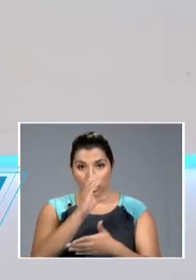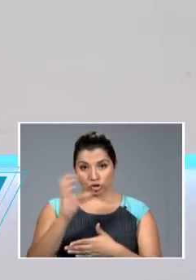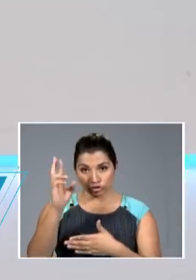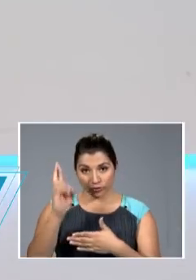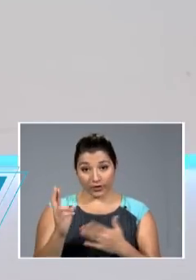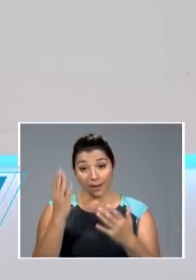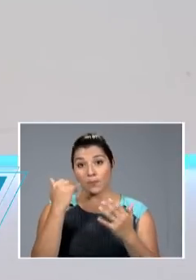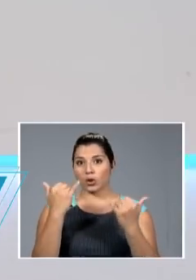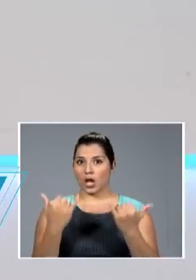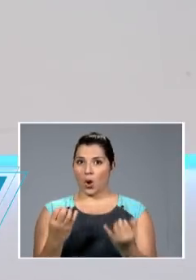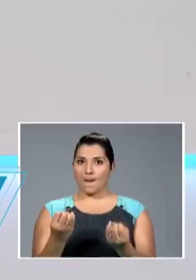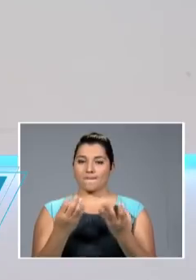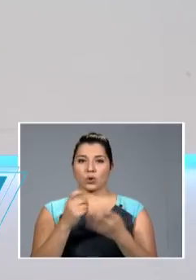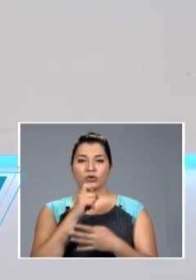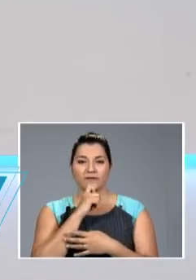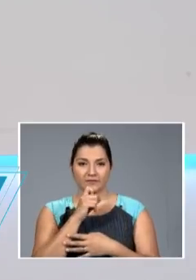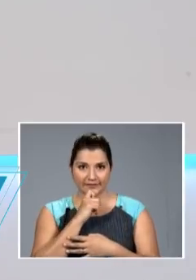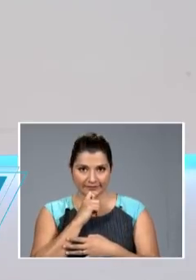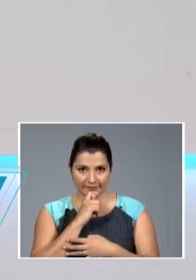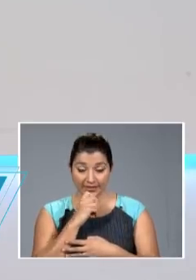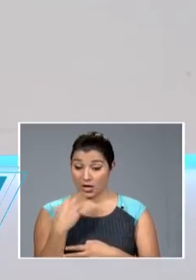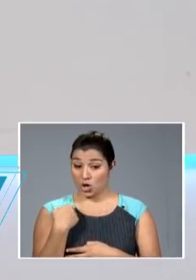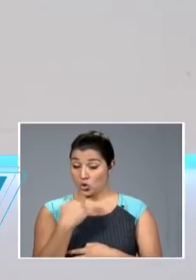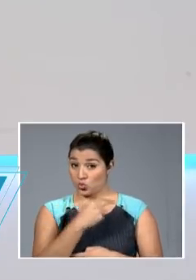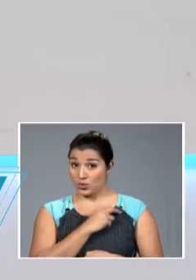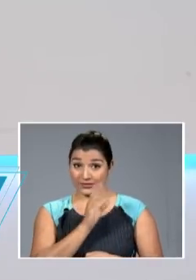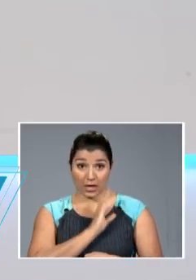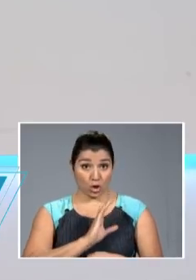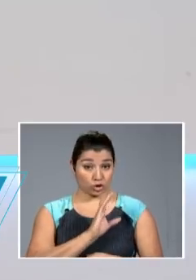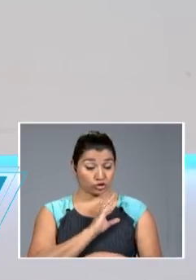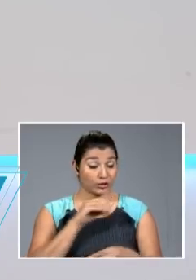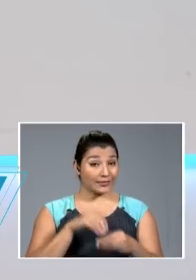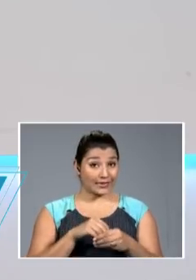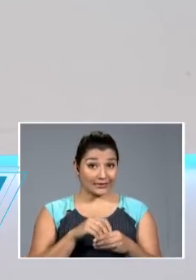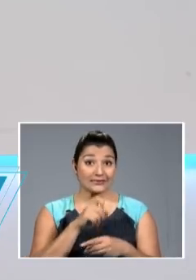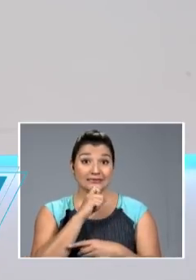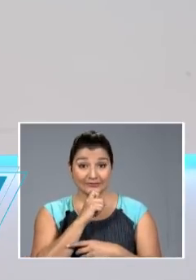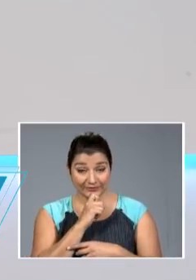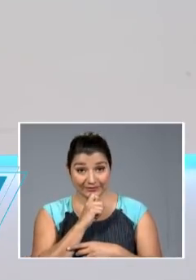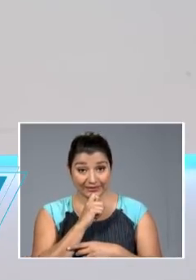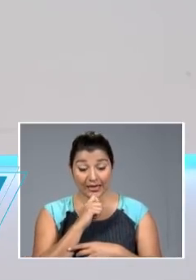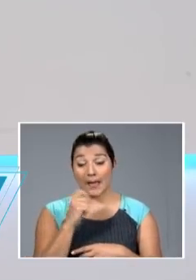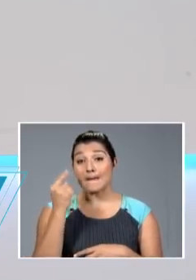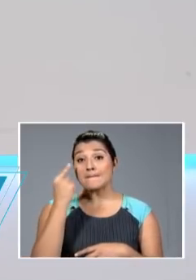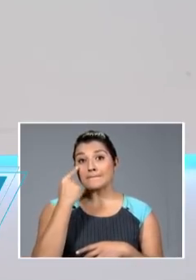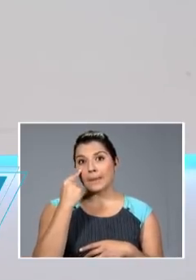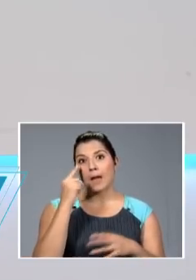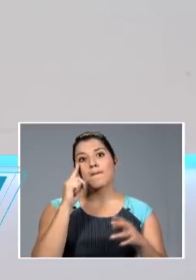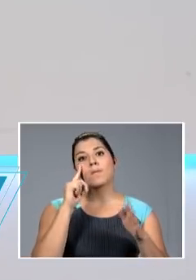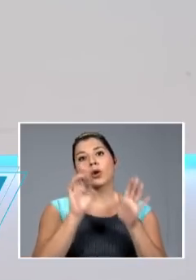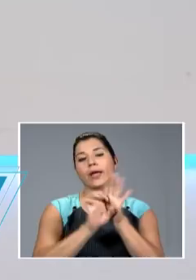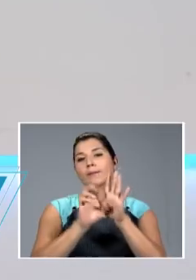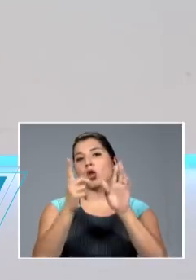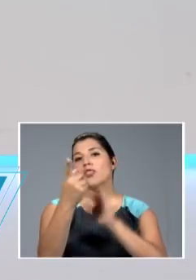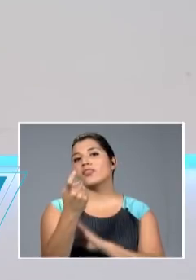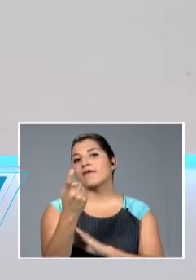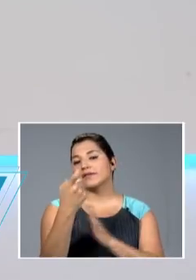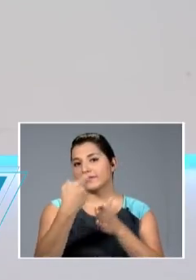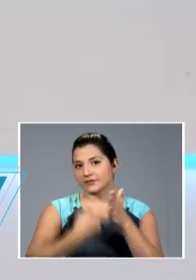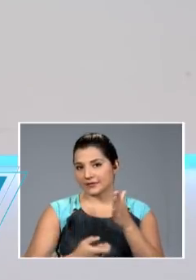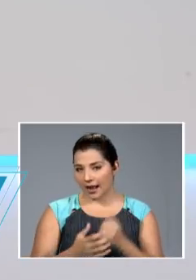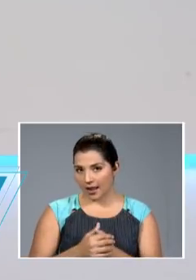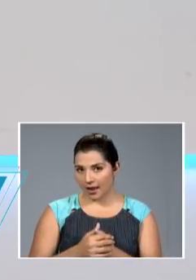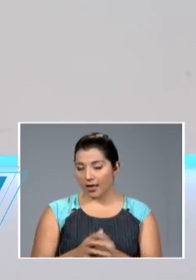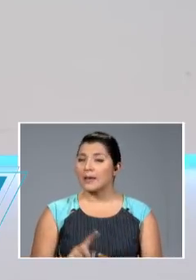son difíciles. Nuestras condiciones internas son complejas. Veamos el tema del déficit. Pero además